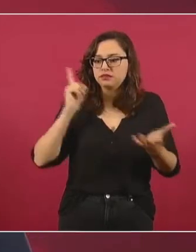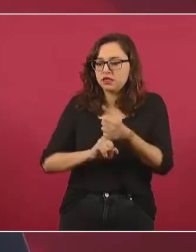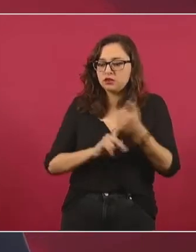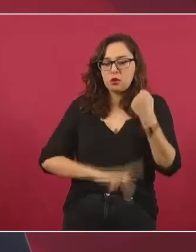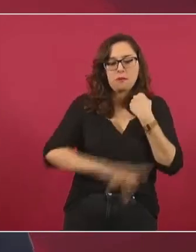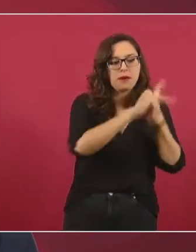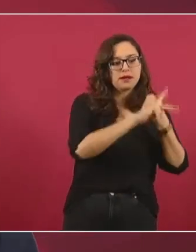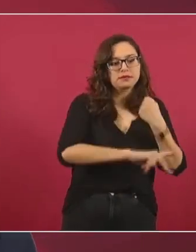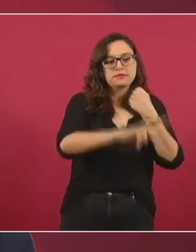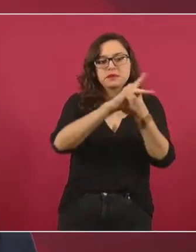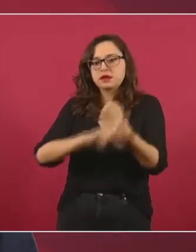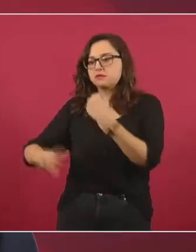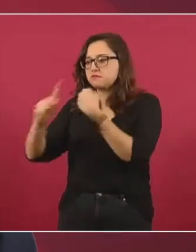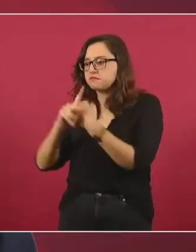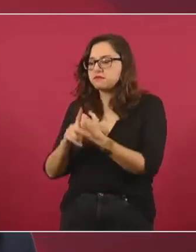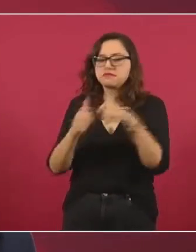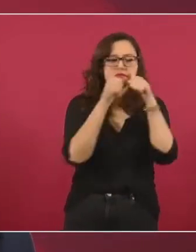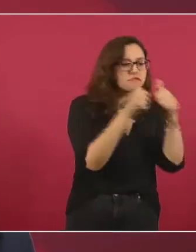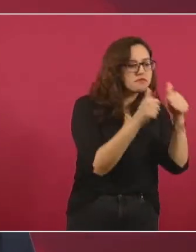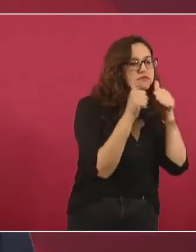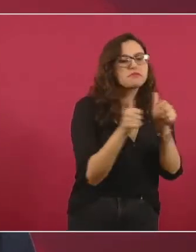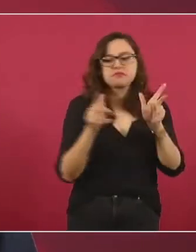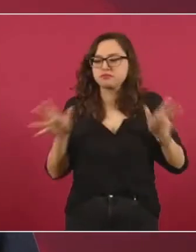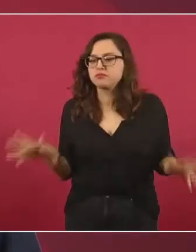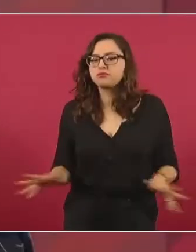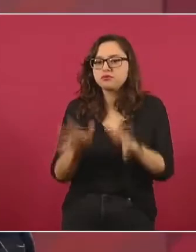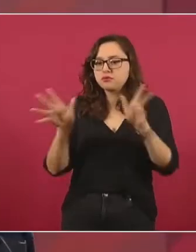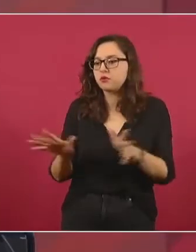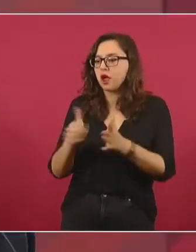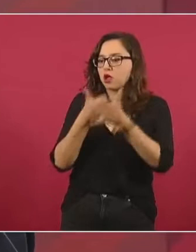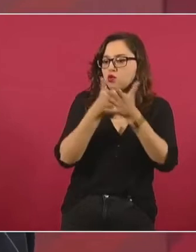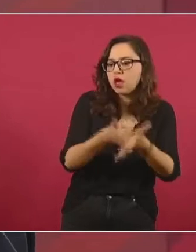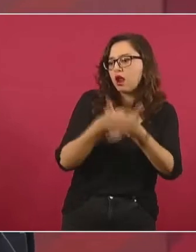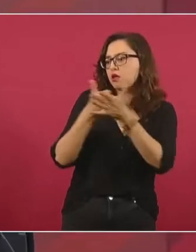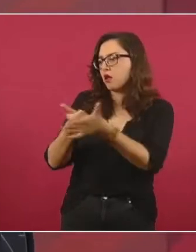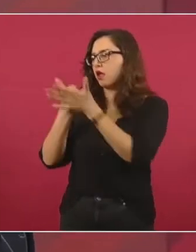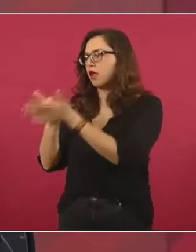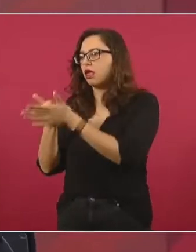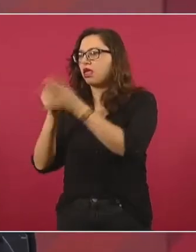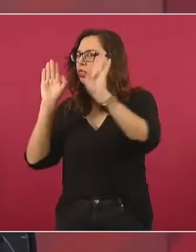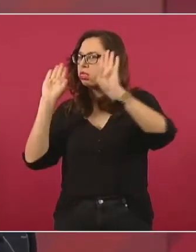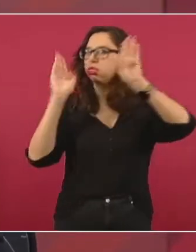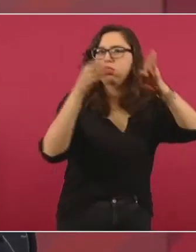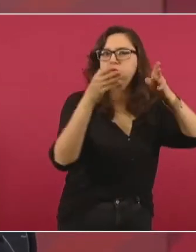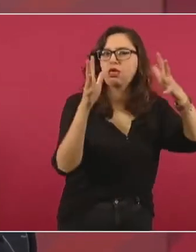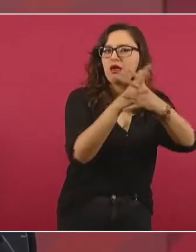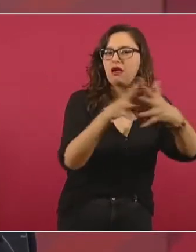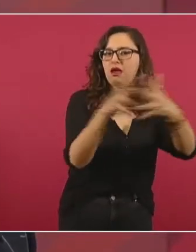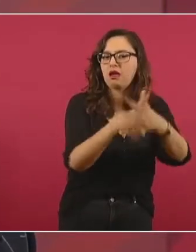a la gente que está sufriendo más por la guerra y por los efectos de la guerra.